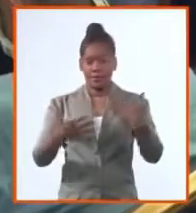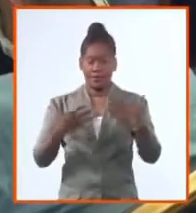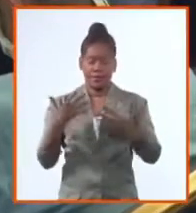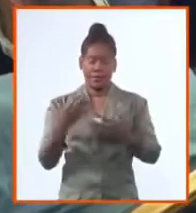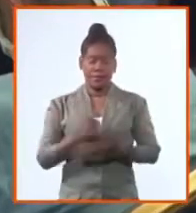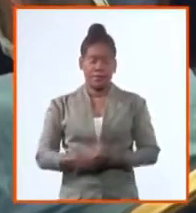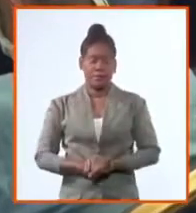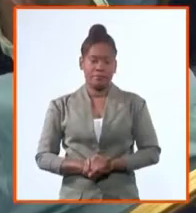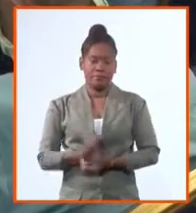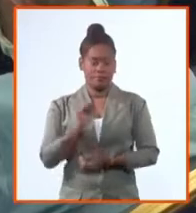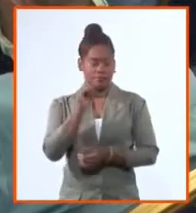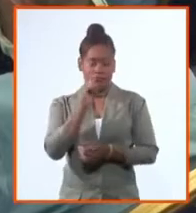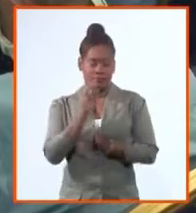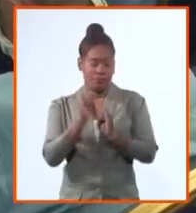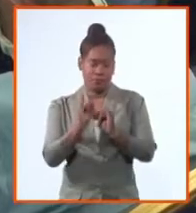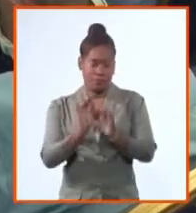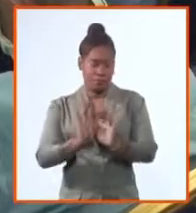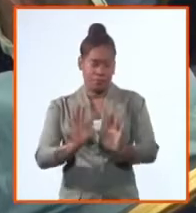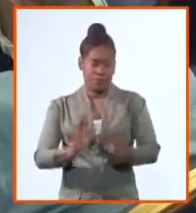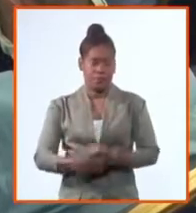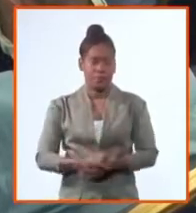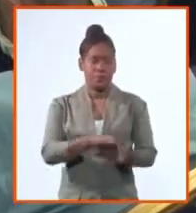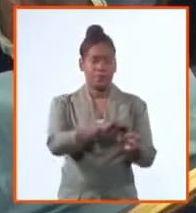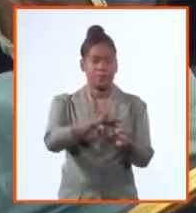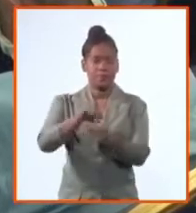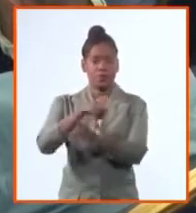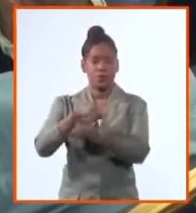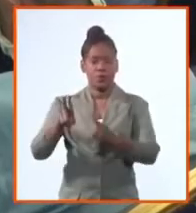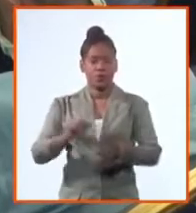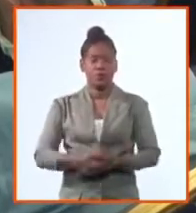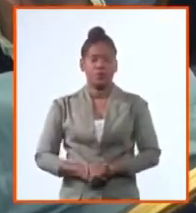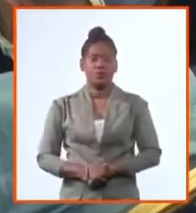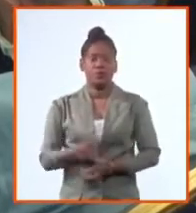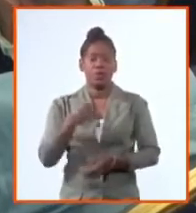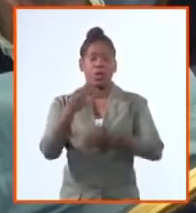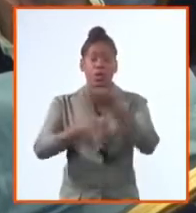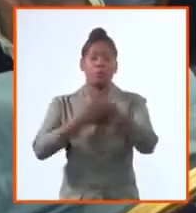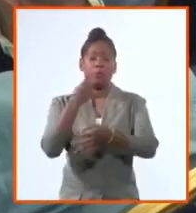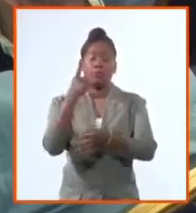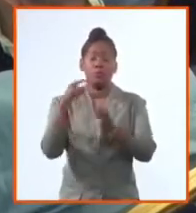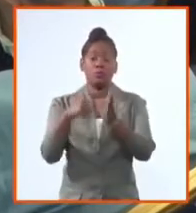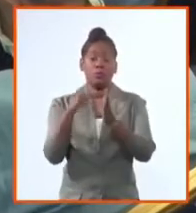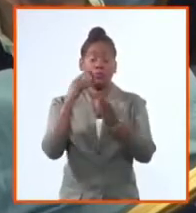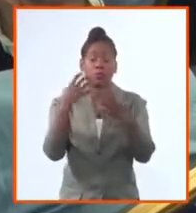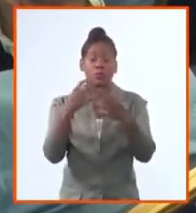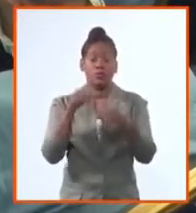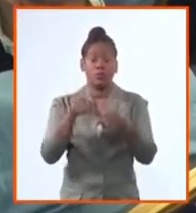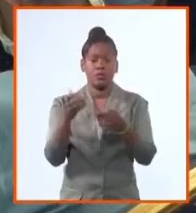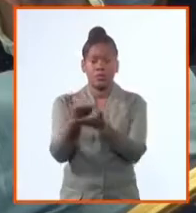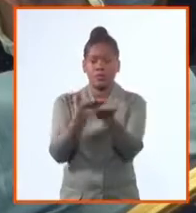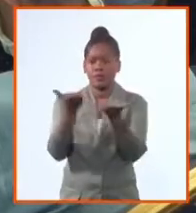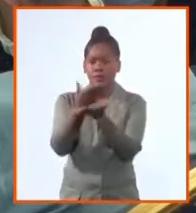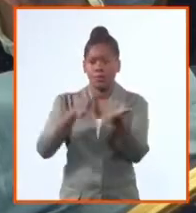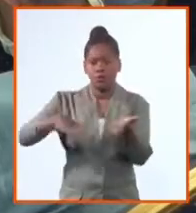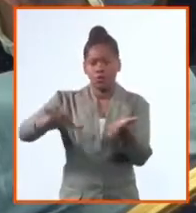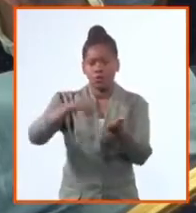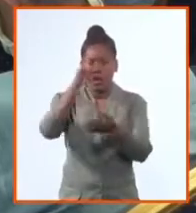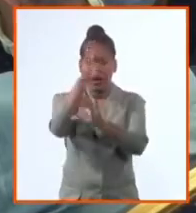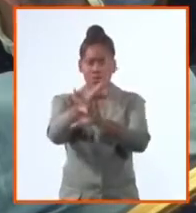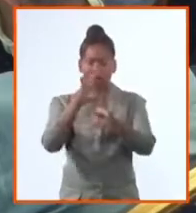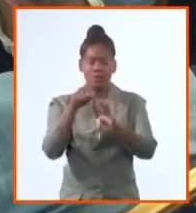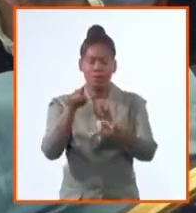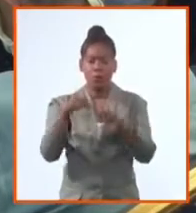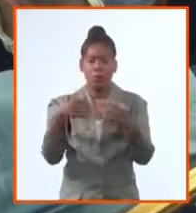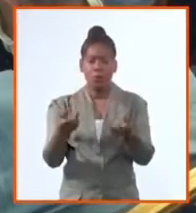Quiero tratar aquí uno de los temas más espinosos y álgidos que hay en este debate, que es el tema del